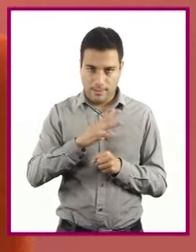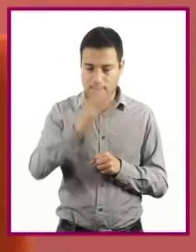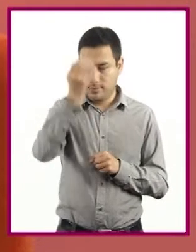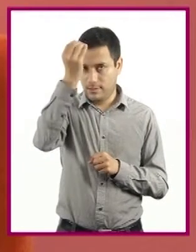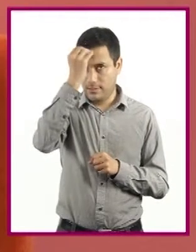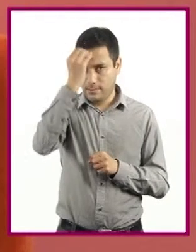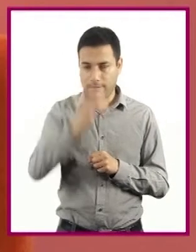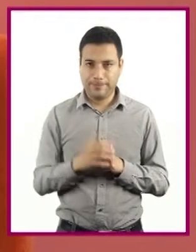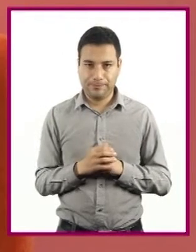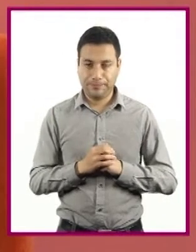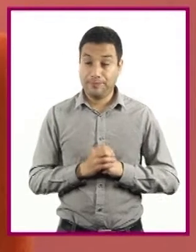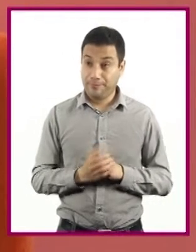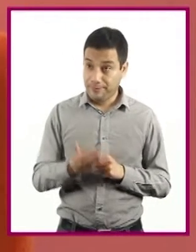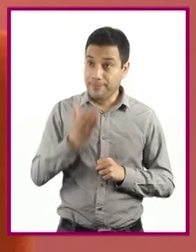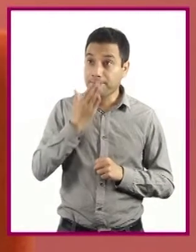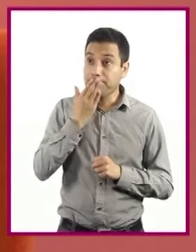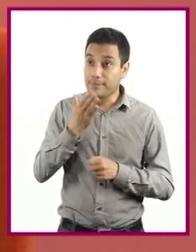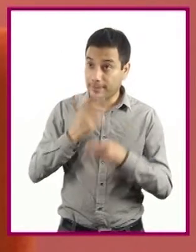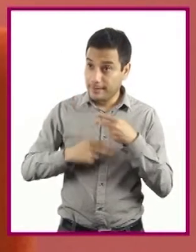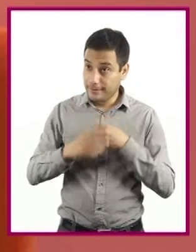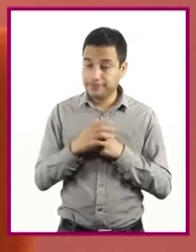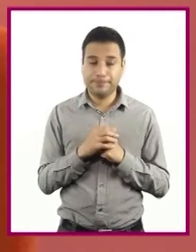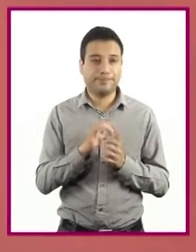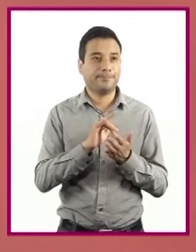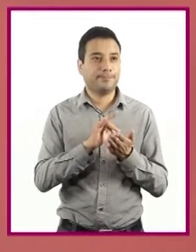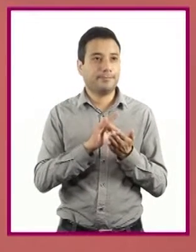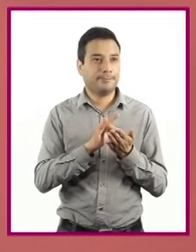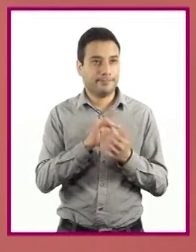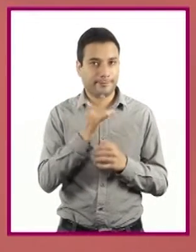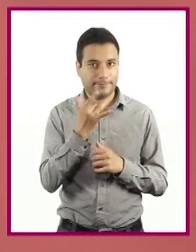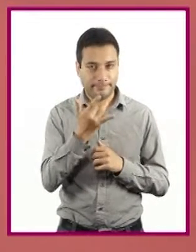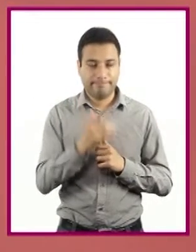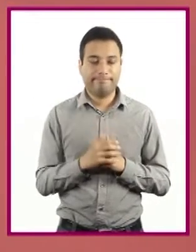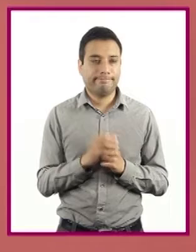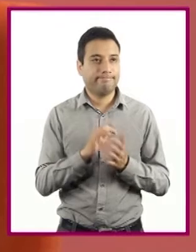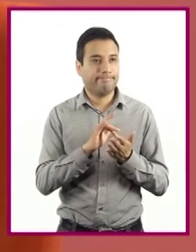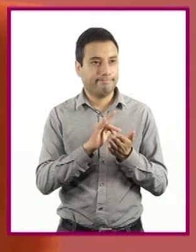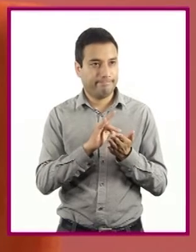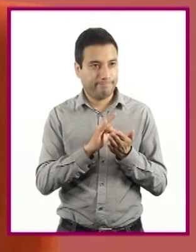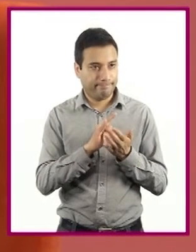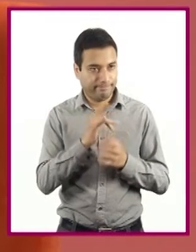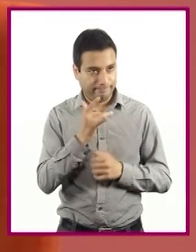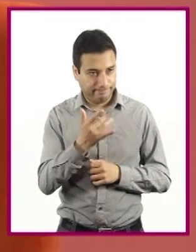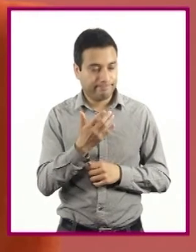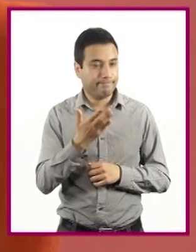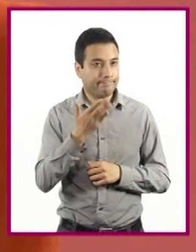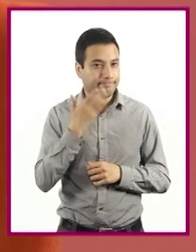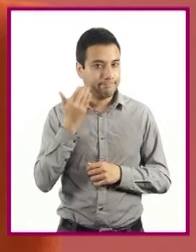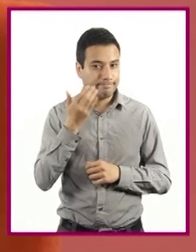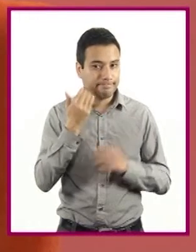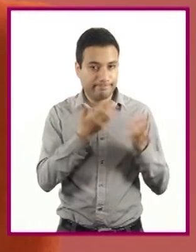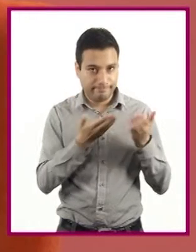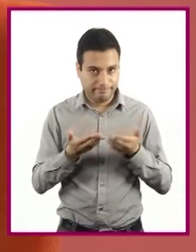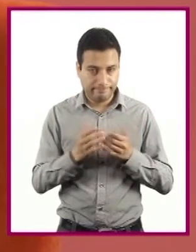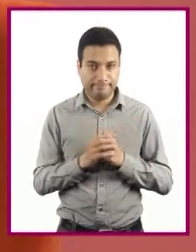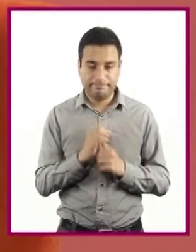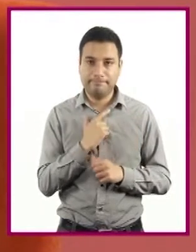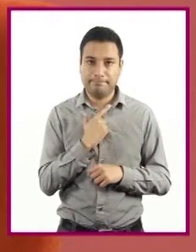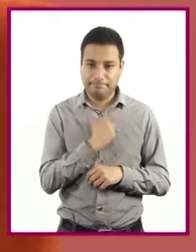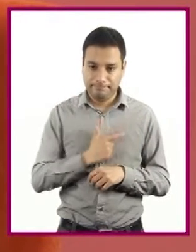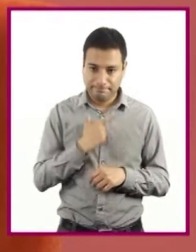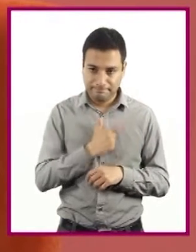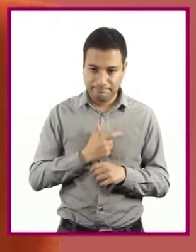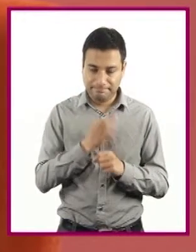palabra. Bienvenida, doctora. Muchas gracias. Le agradezco el recibimiento, maestra Erandi. Es un gusto estar